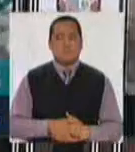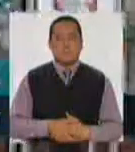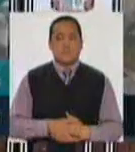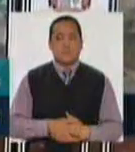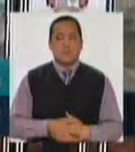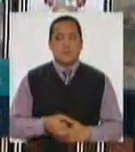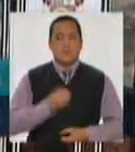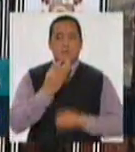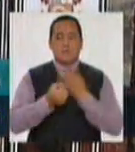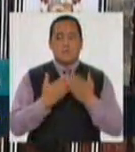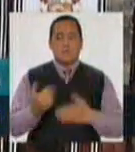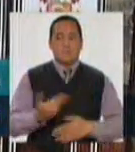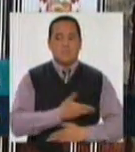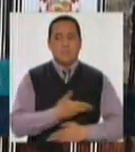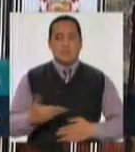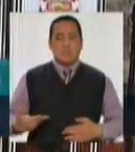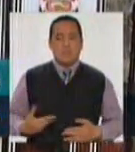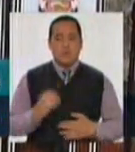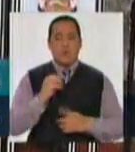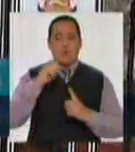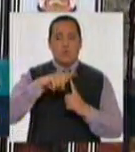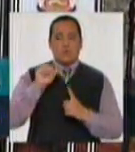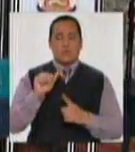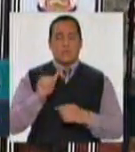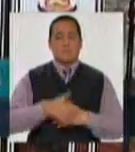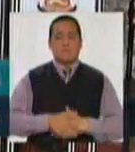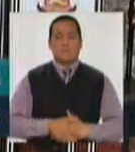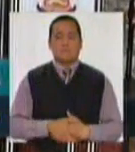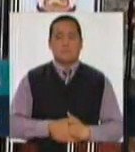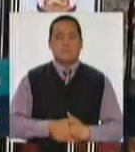Declaraciones del señor presidente de la República, Ollanta Humala Tasso.